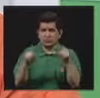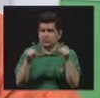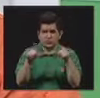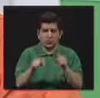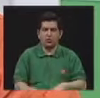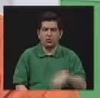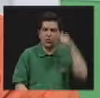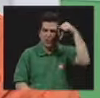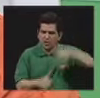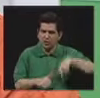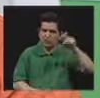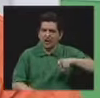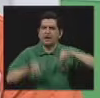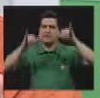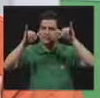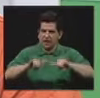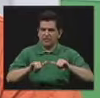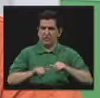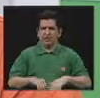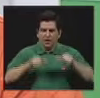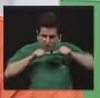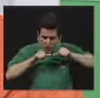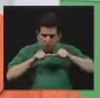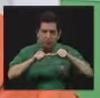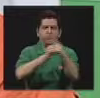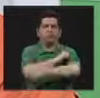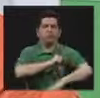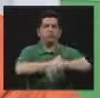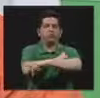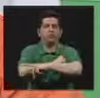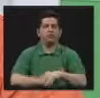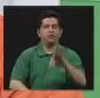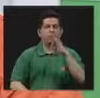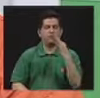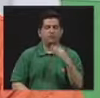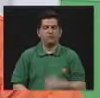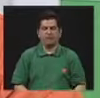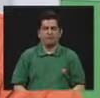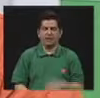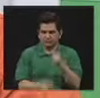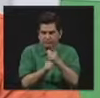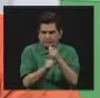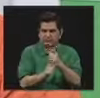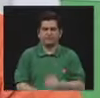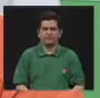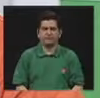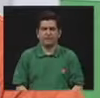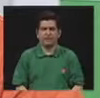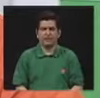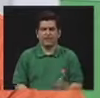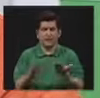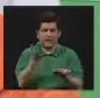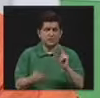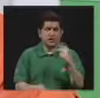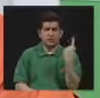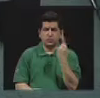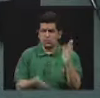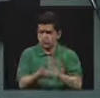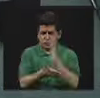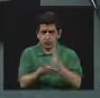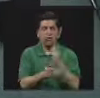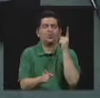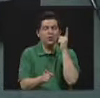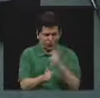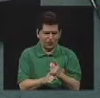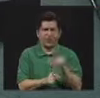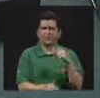trata de certificación sino de sostenibilidad, de mantener nuestro país en una forma sostenible. Sí, algo que vaya más